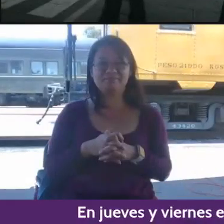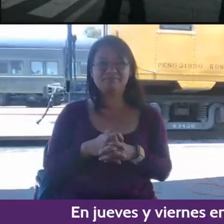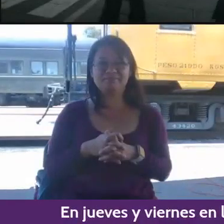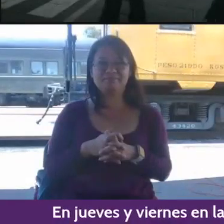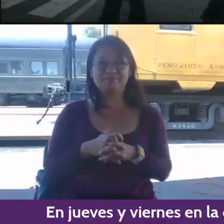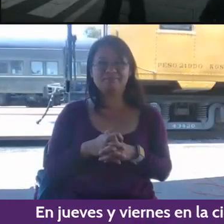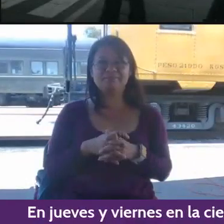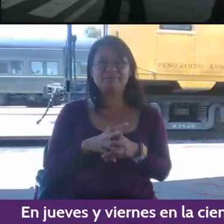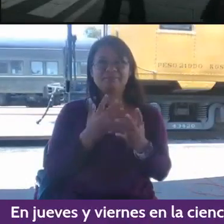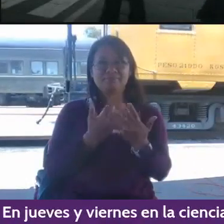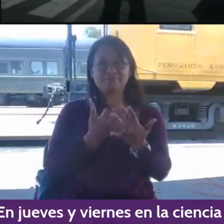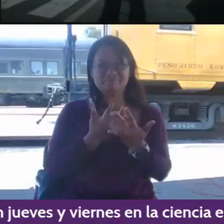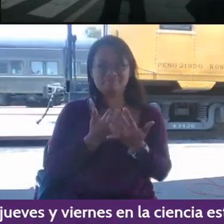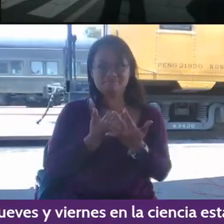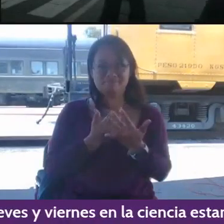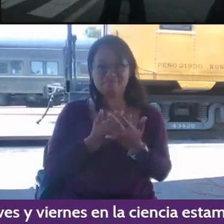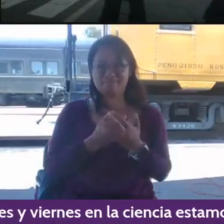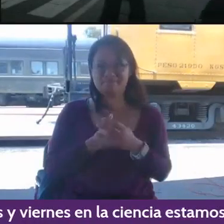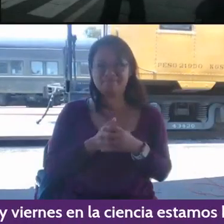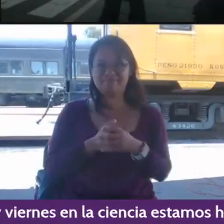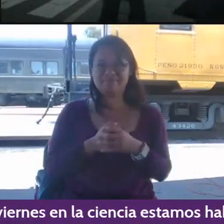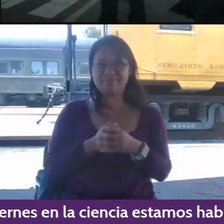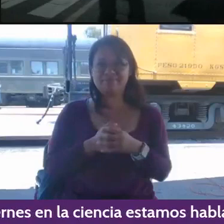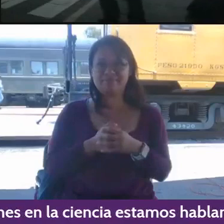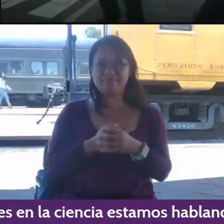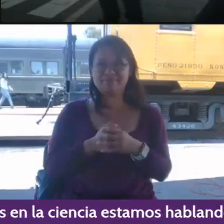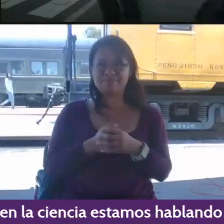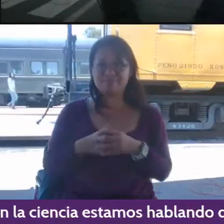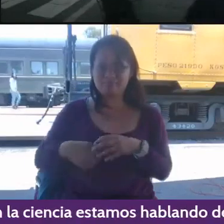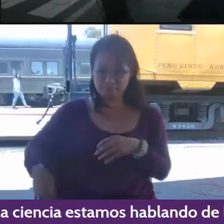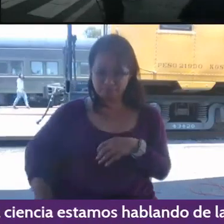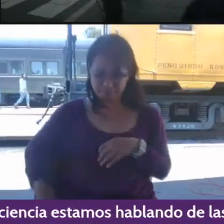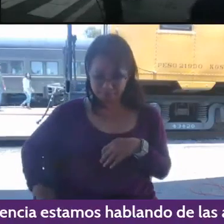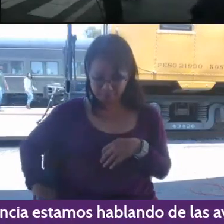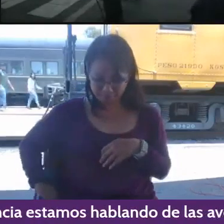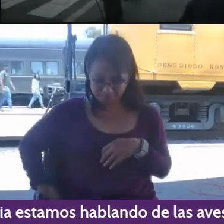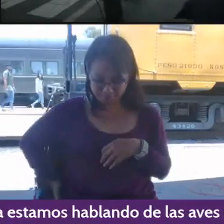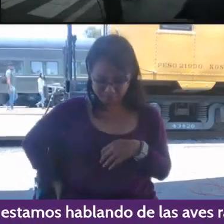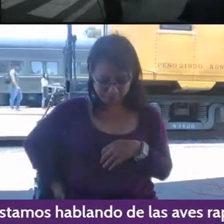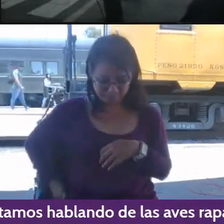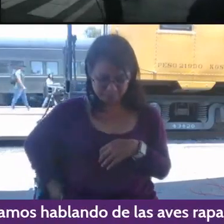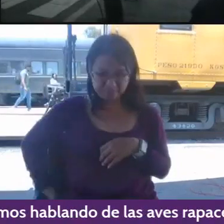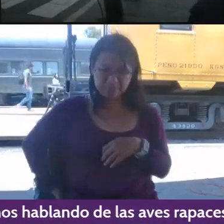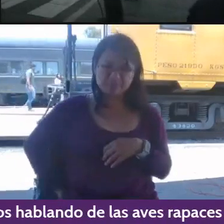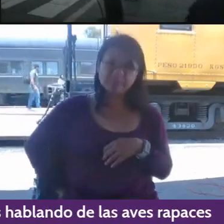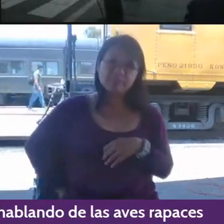Ya voy para que puedan escuchar otros sonidos de la lechuza.